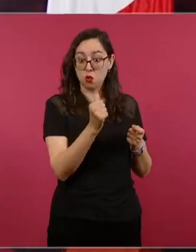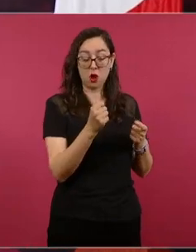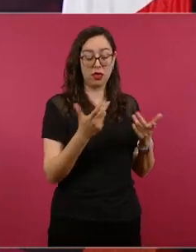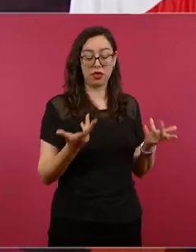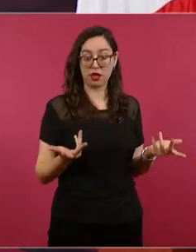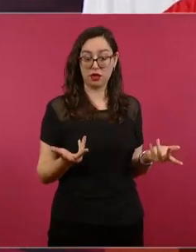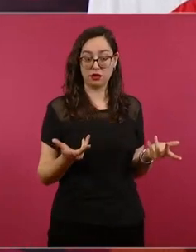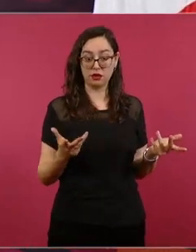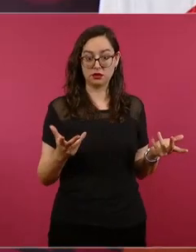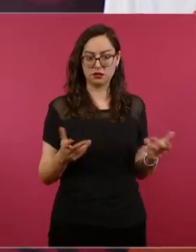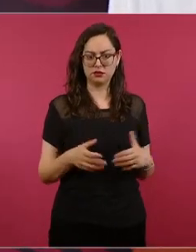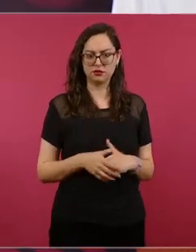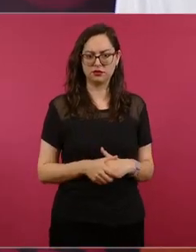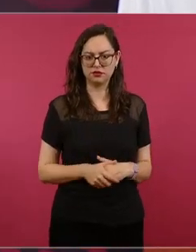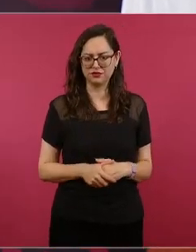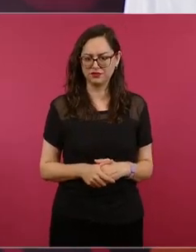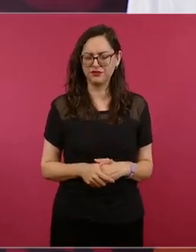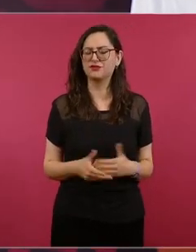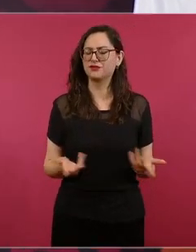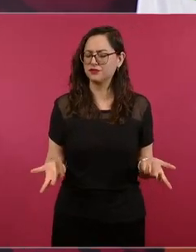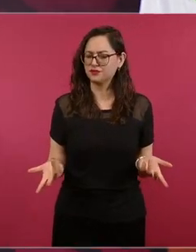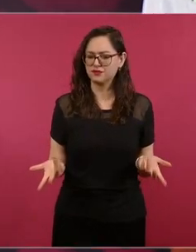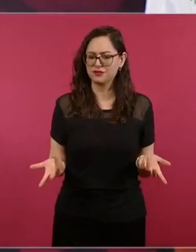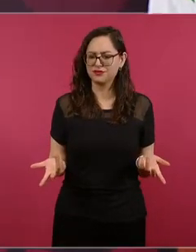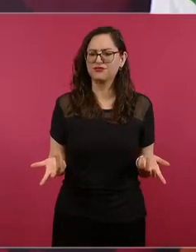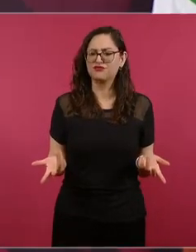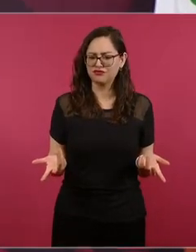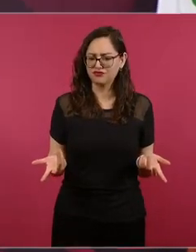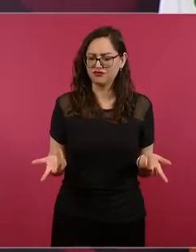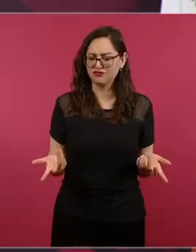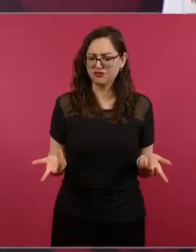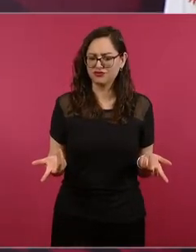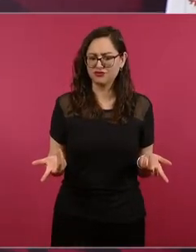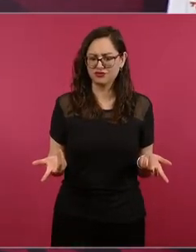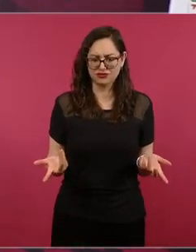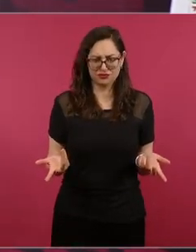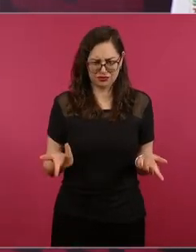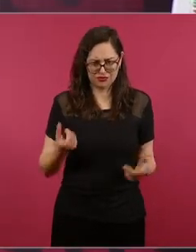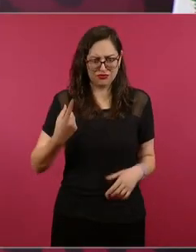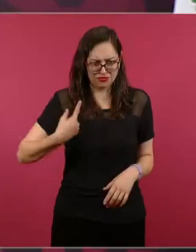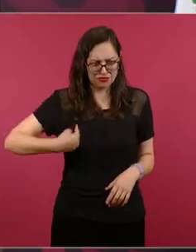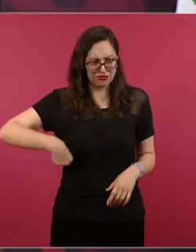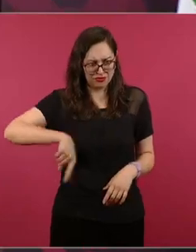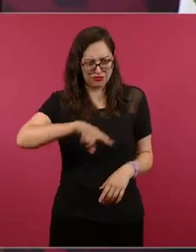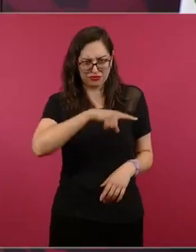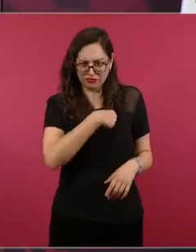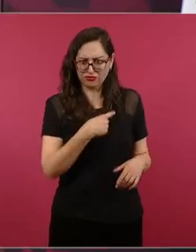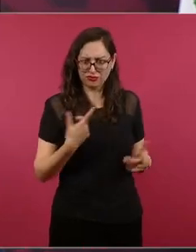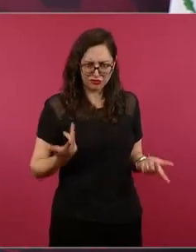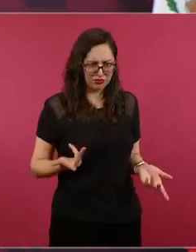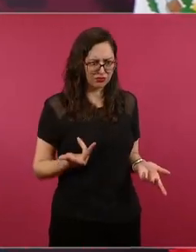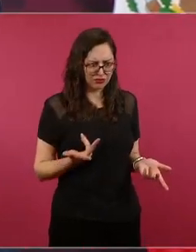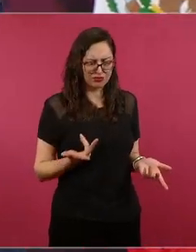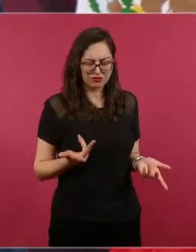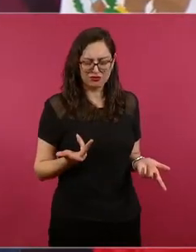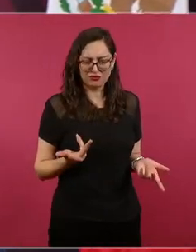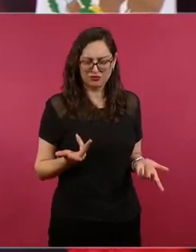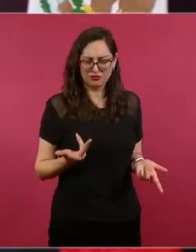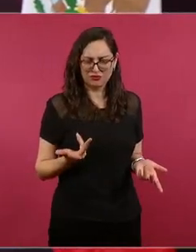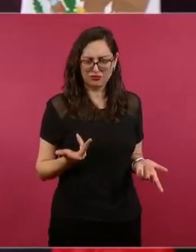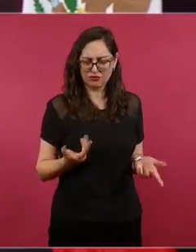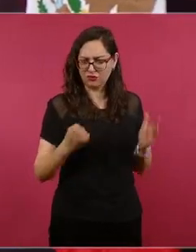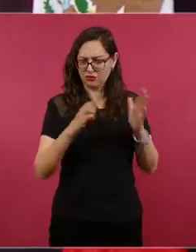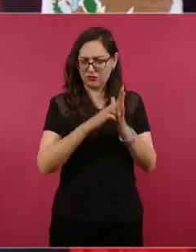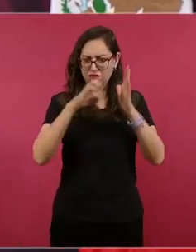instante, pues? Sí, sí. Ahora en Chiapas, por ejemplo, hay